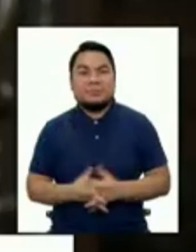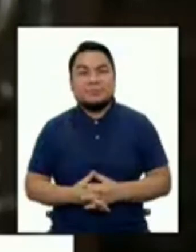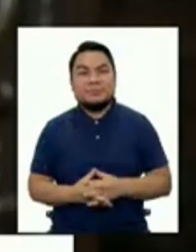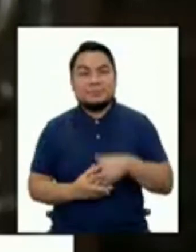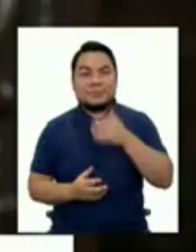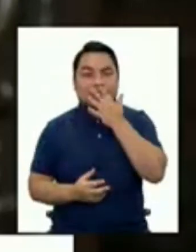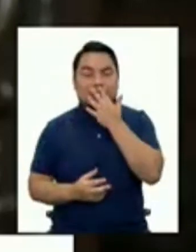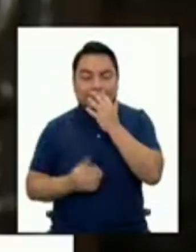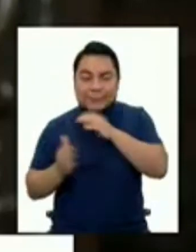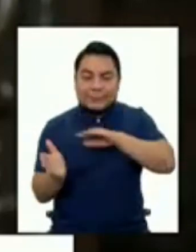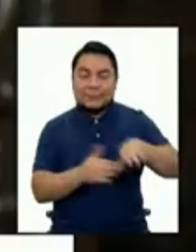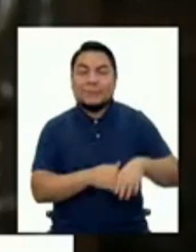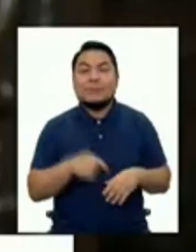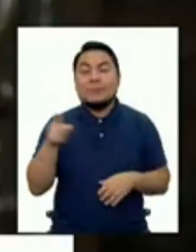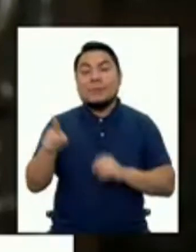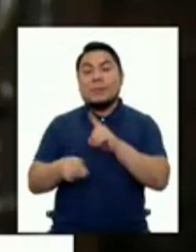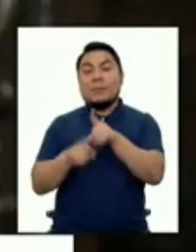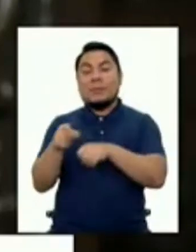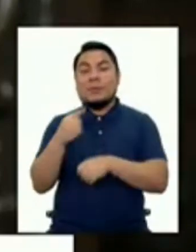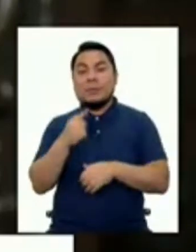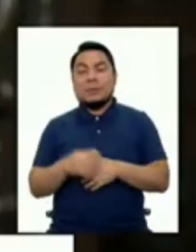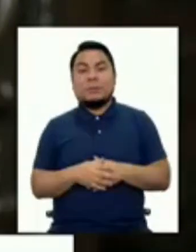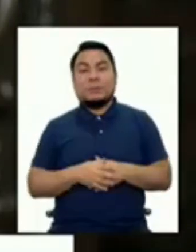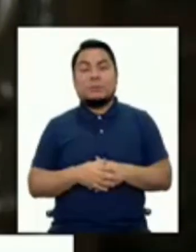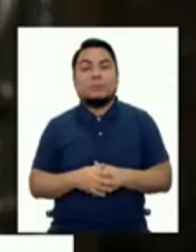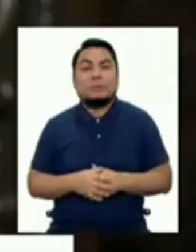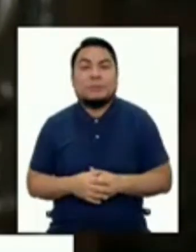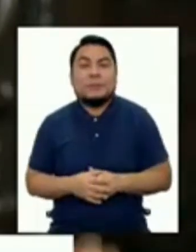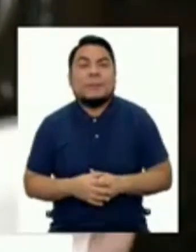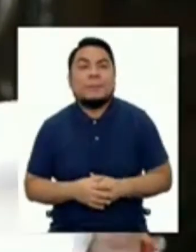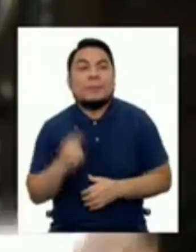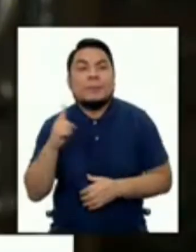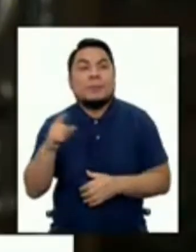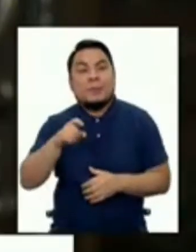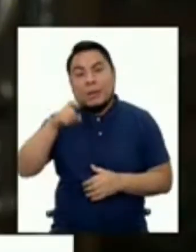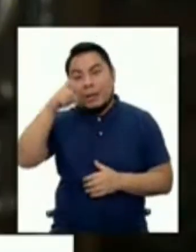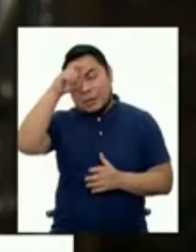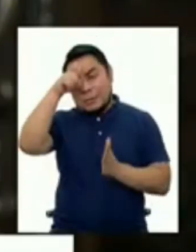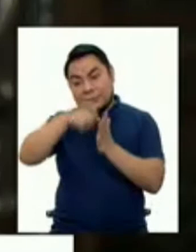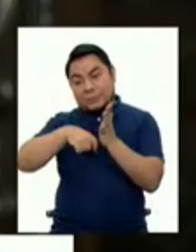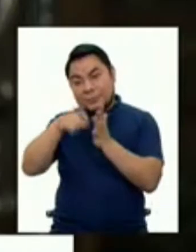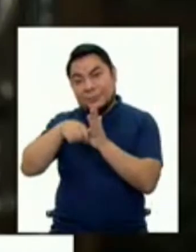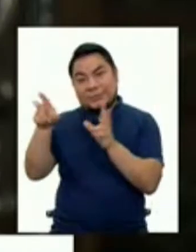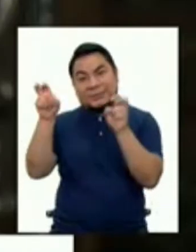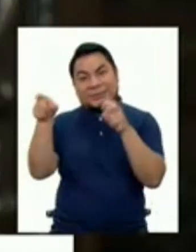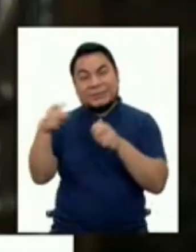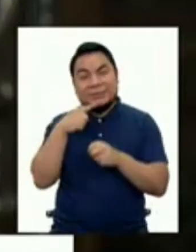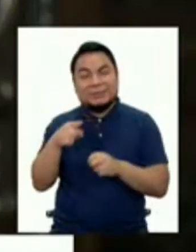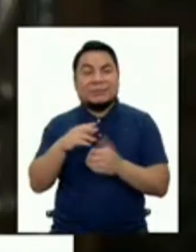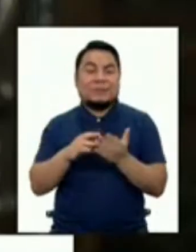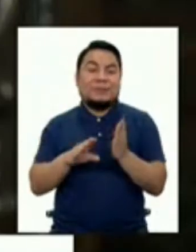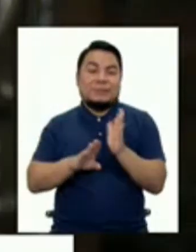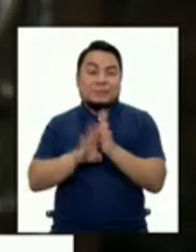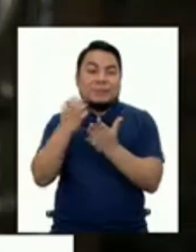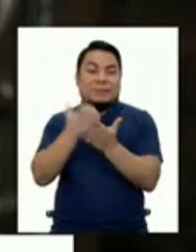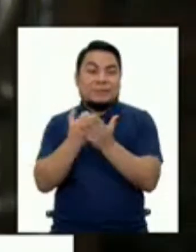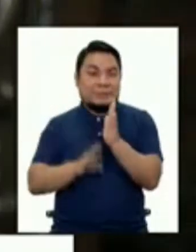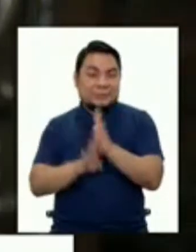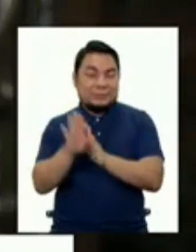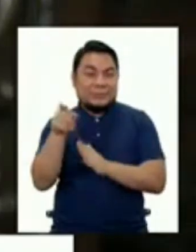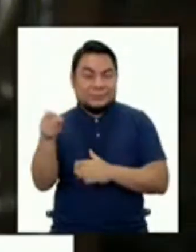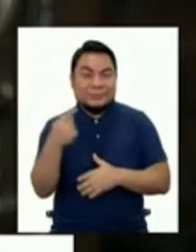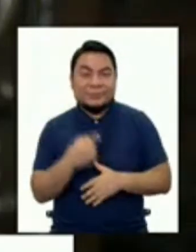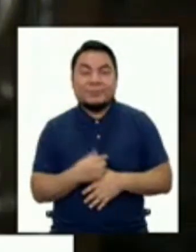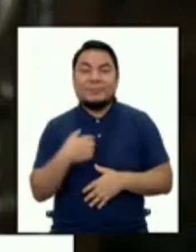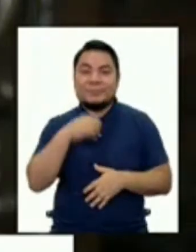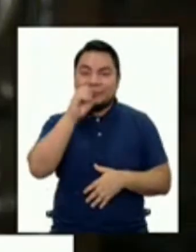Respecto a la consulta de el sector minero, como parte del plan de económico de reactivación, nosotros